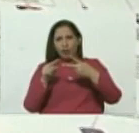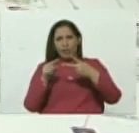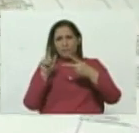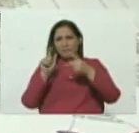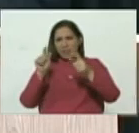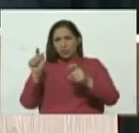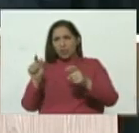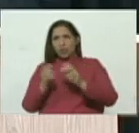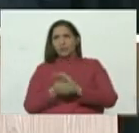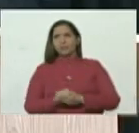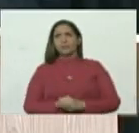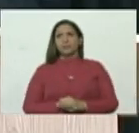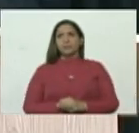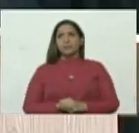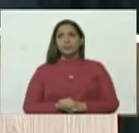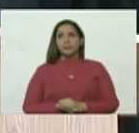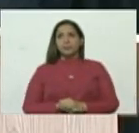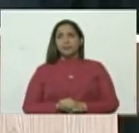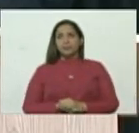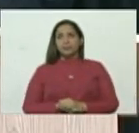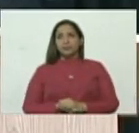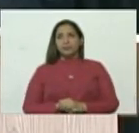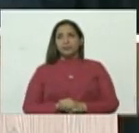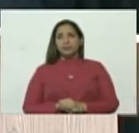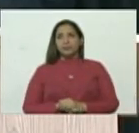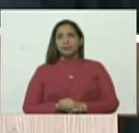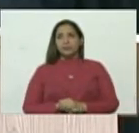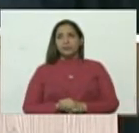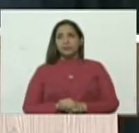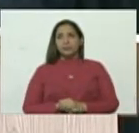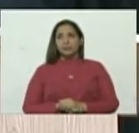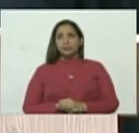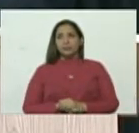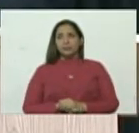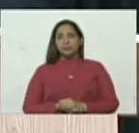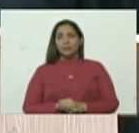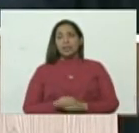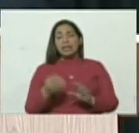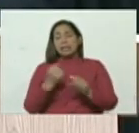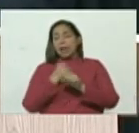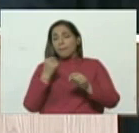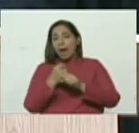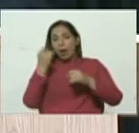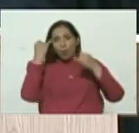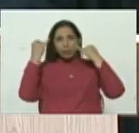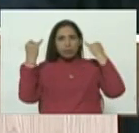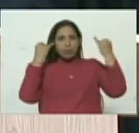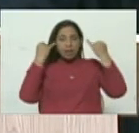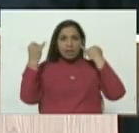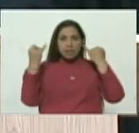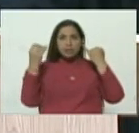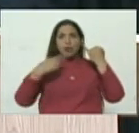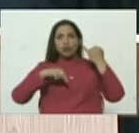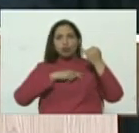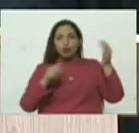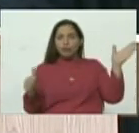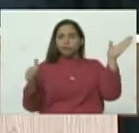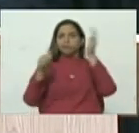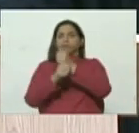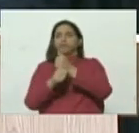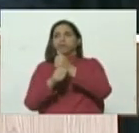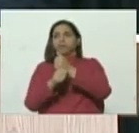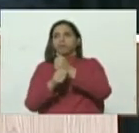está hablando de dos héroes que, por una labor de inteligencia concienzuda, logramos que estuvieran allí